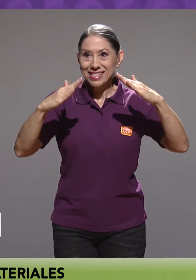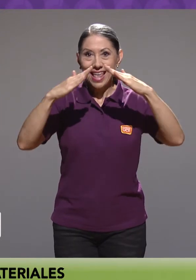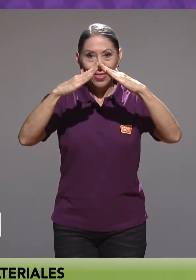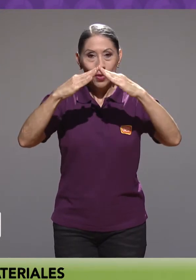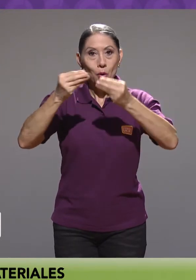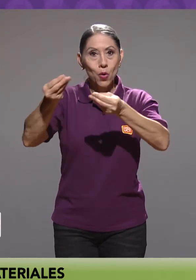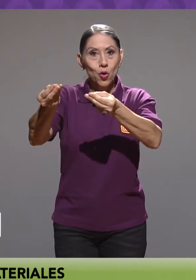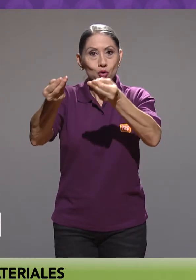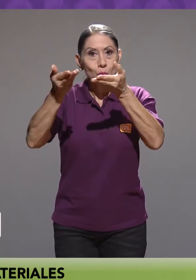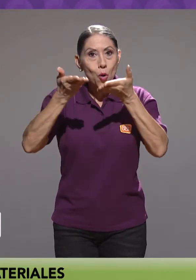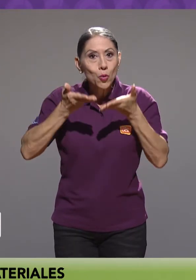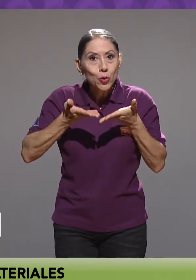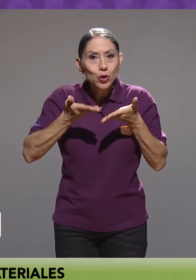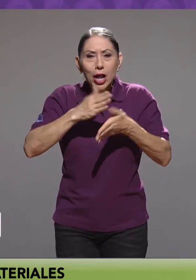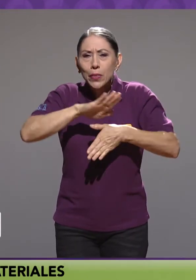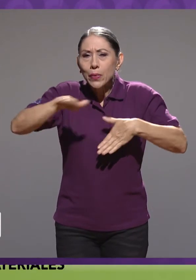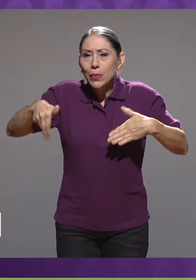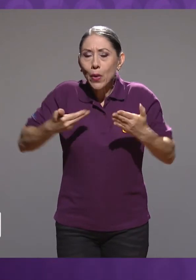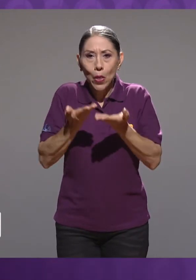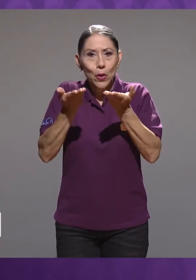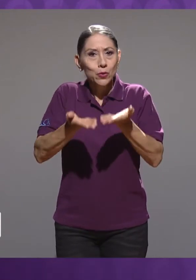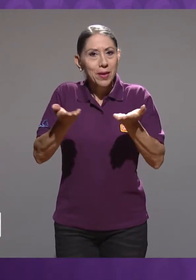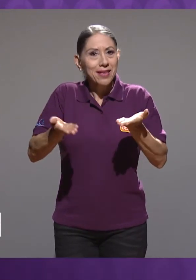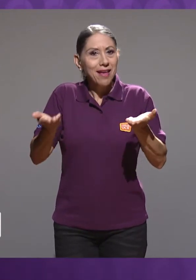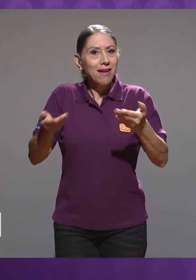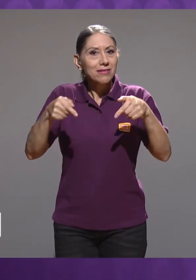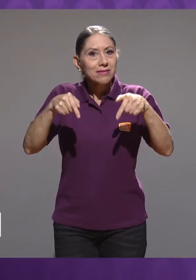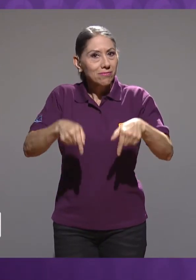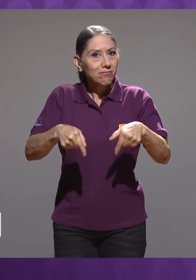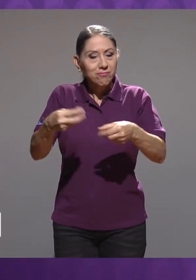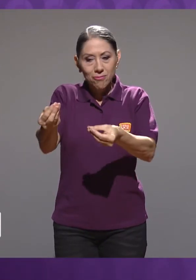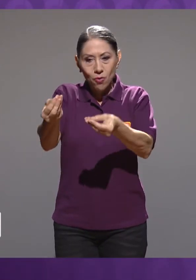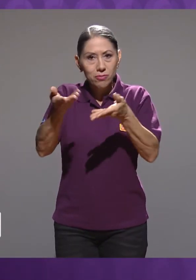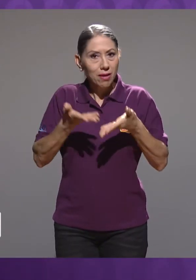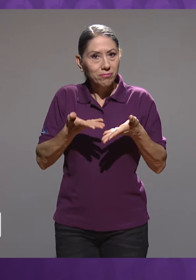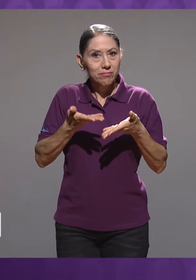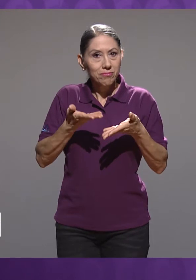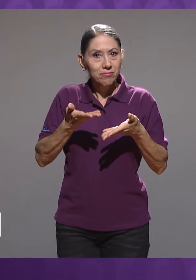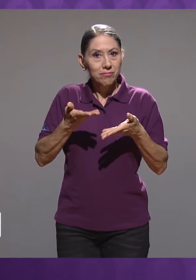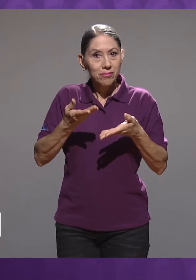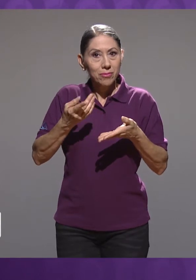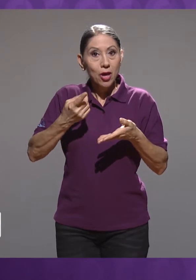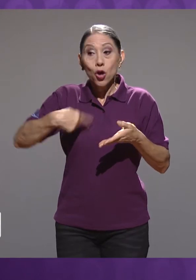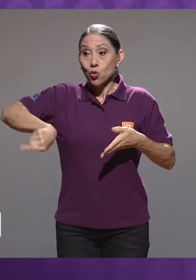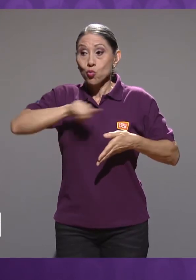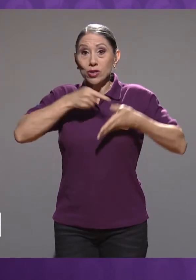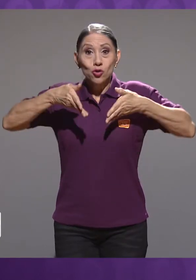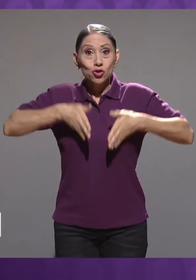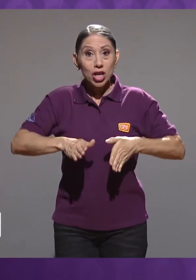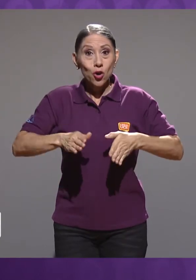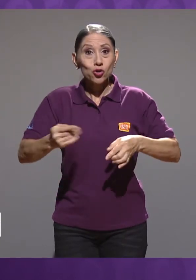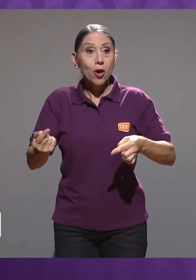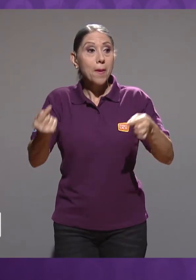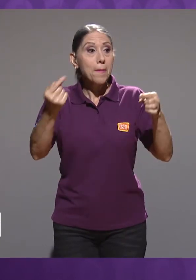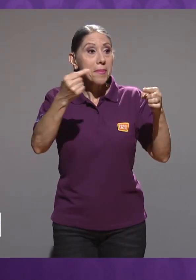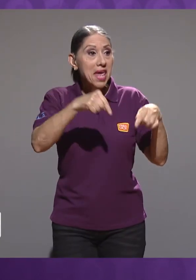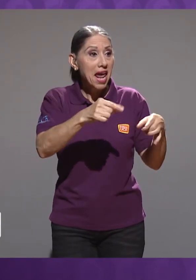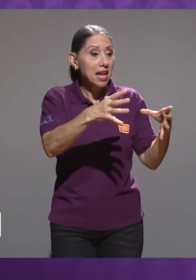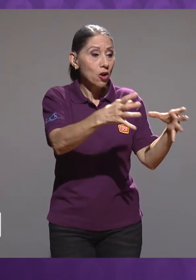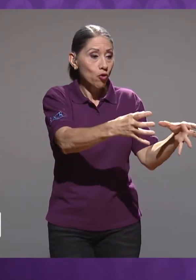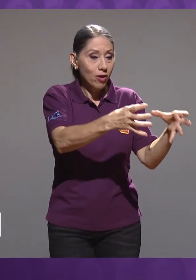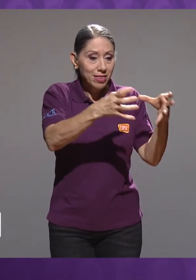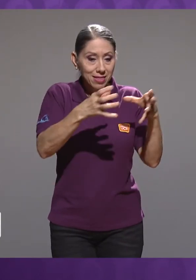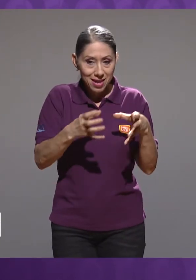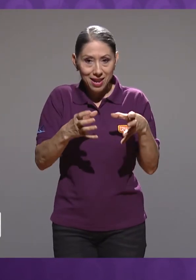centro nos proporcionan todos los materiales y nuestros hijos vienen y los